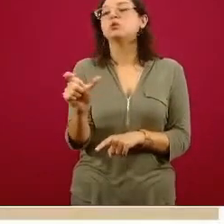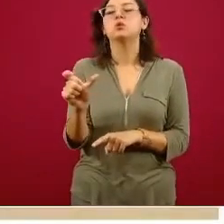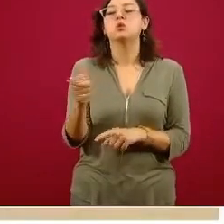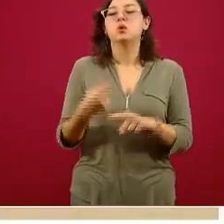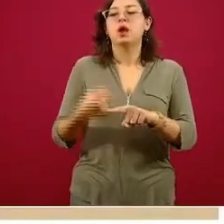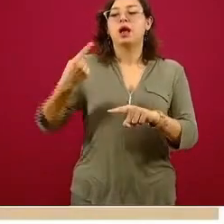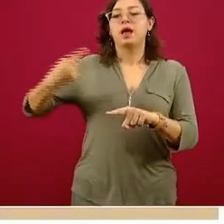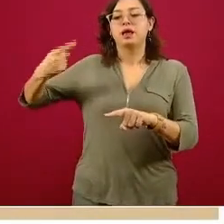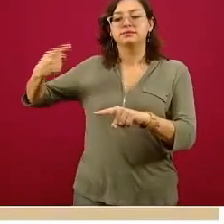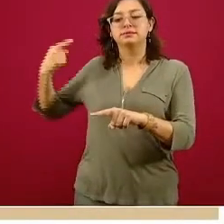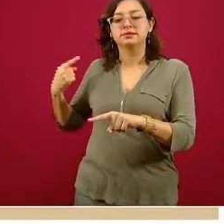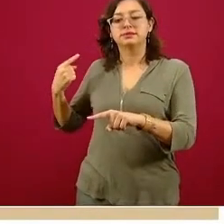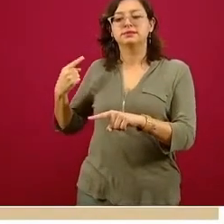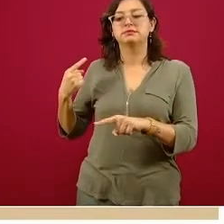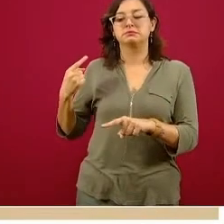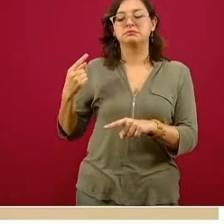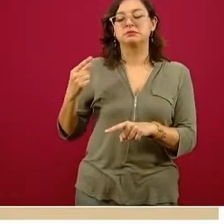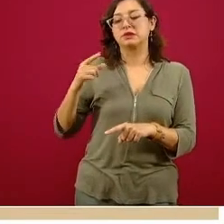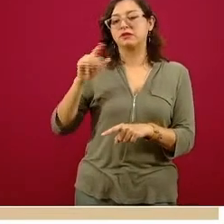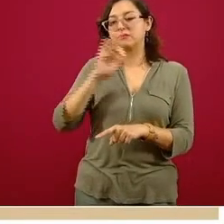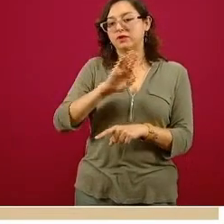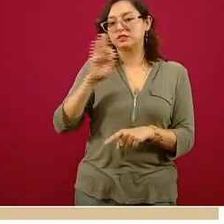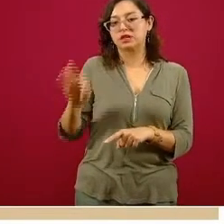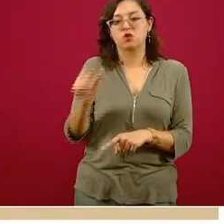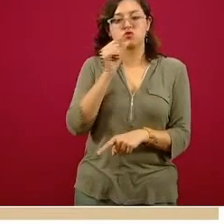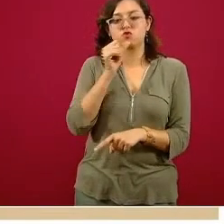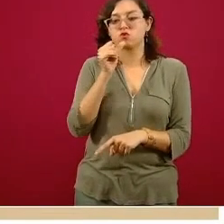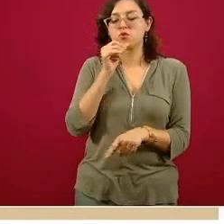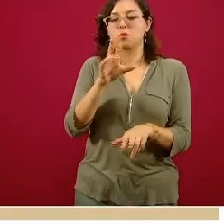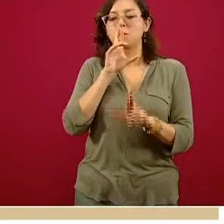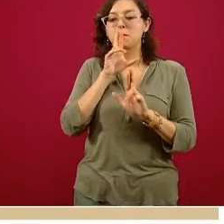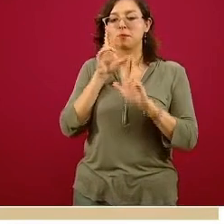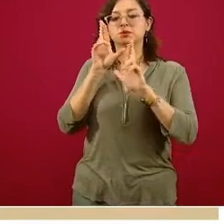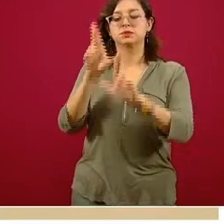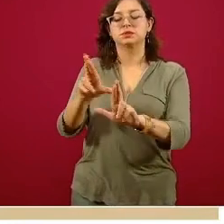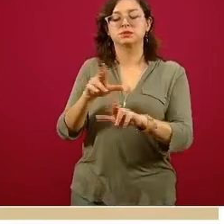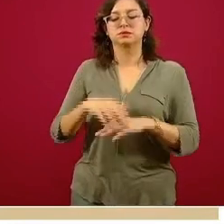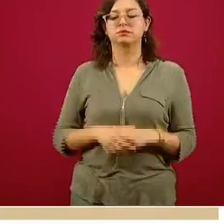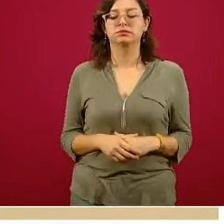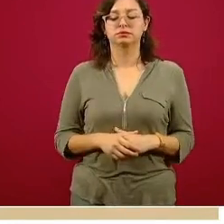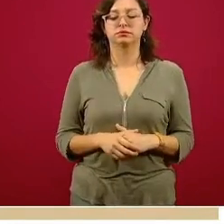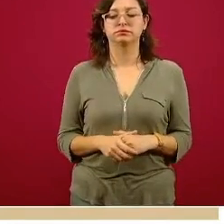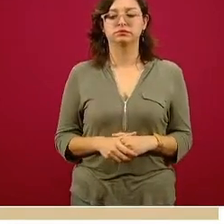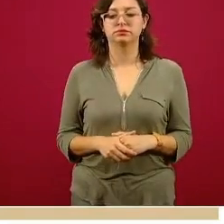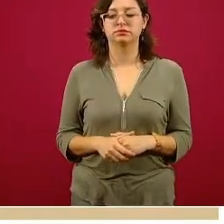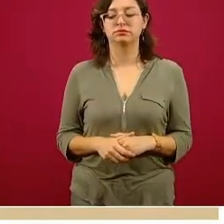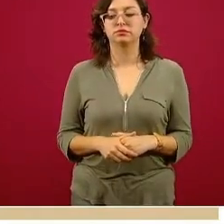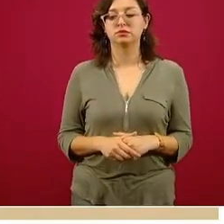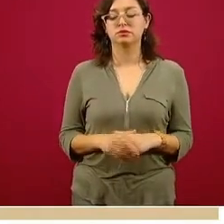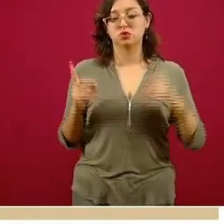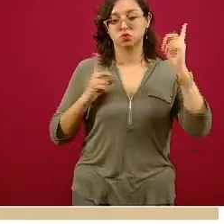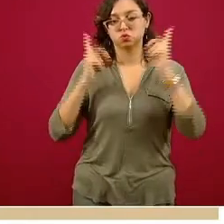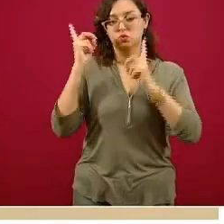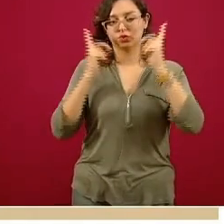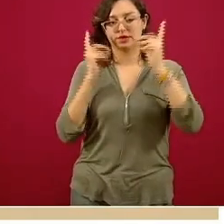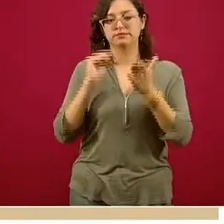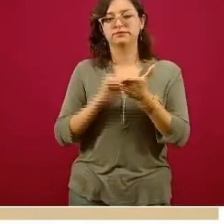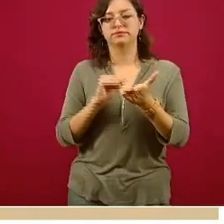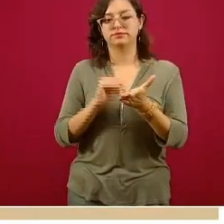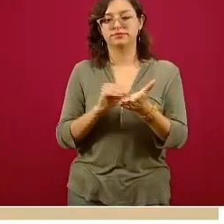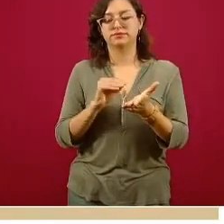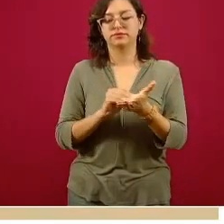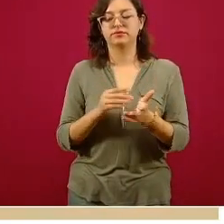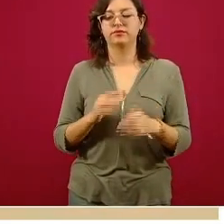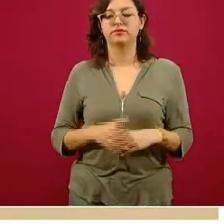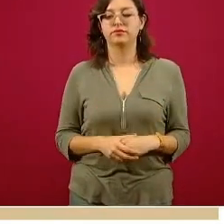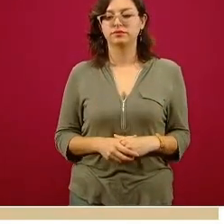incremento en función de donde se encuentran distribuidas estas 26 defunciones que aún son sospechosas.